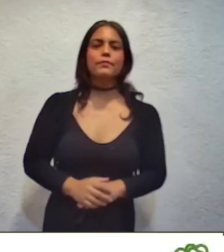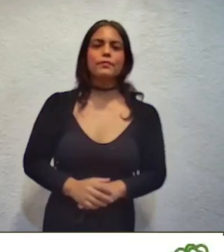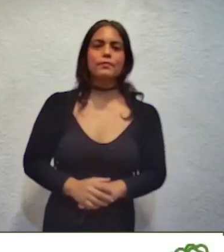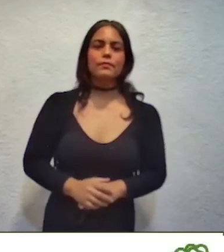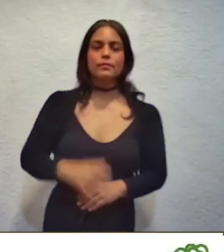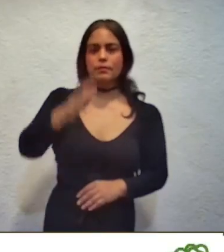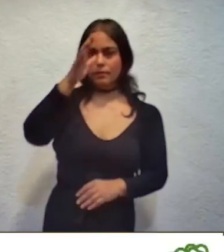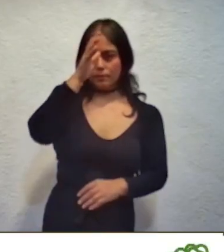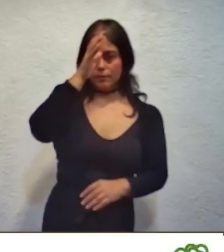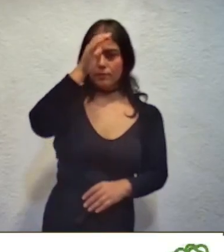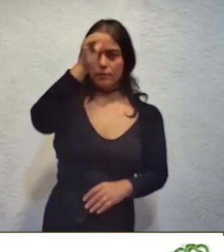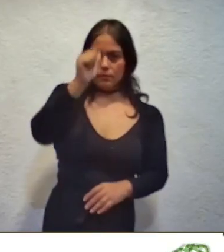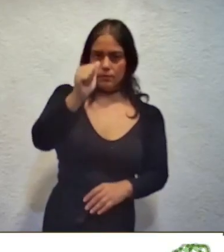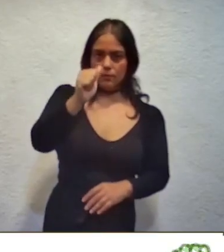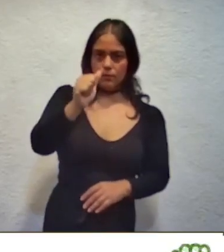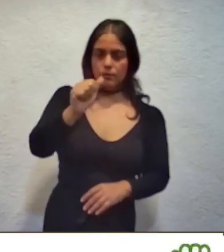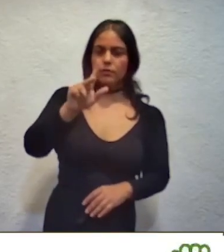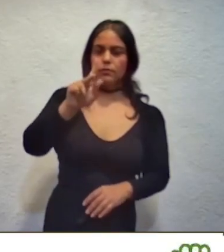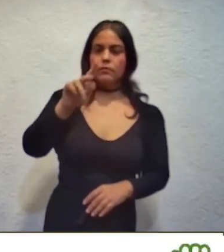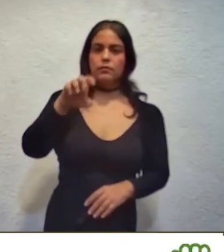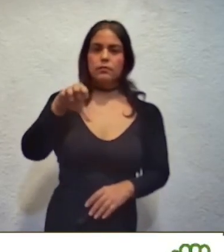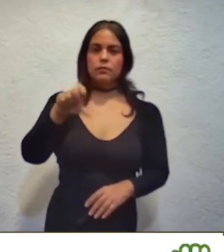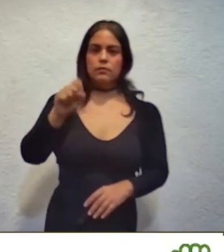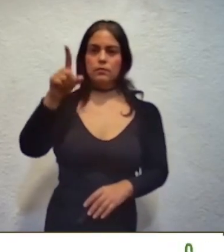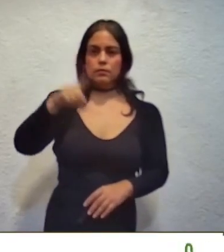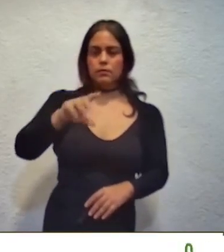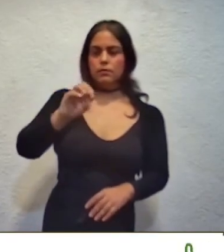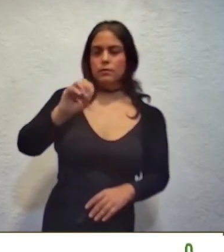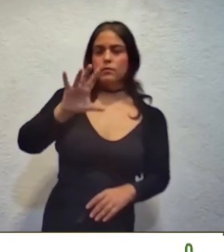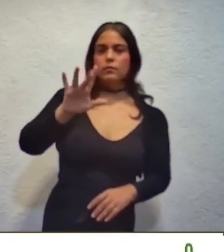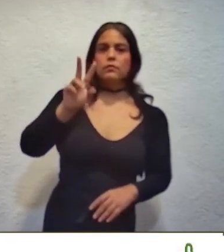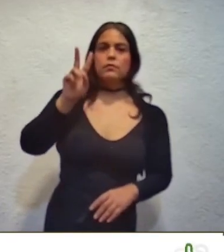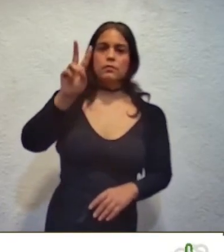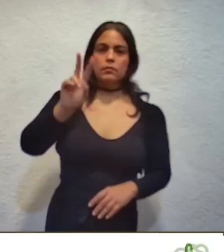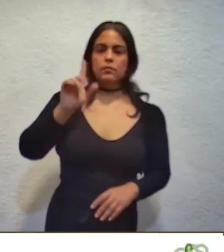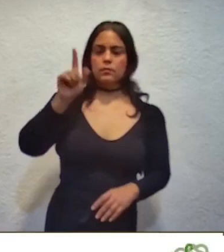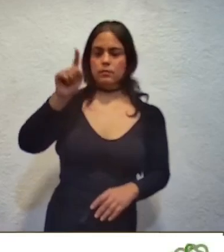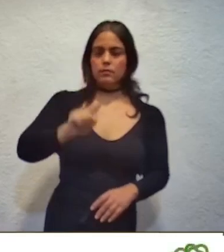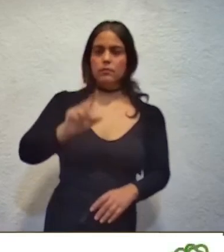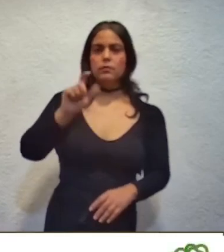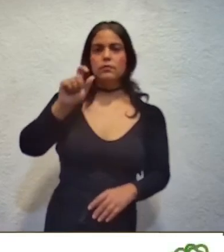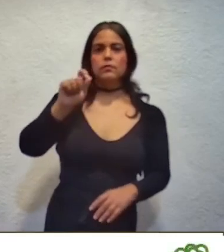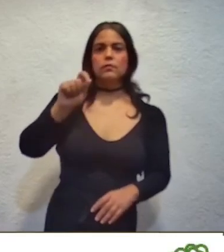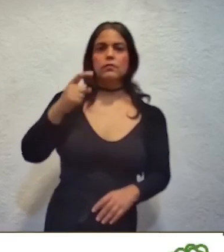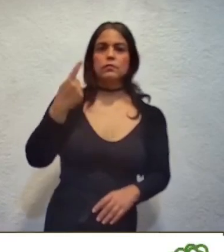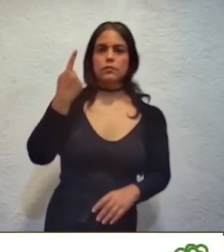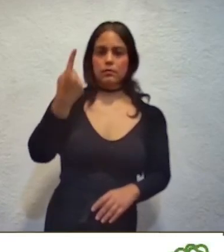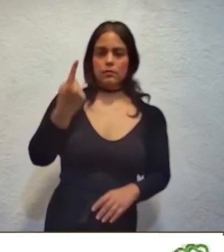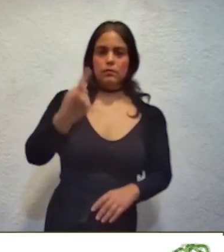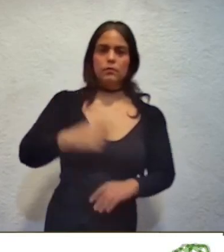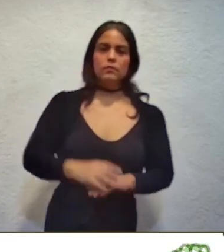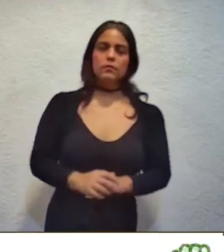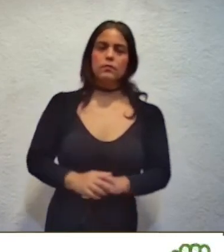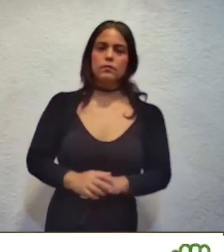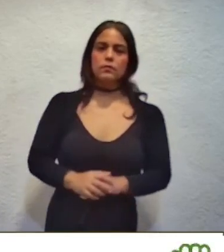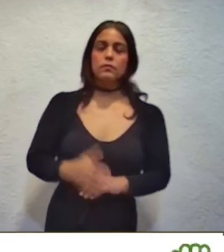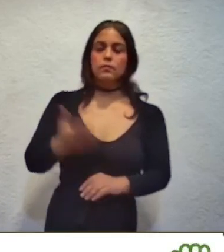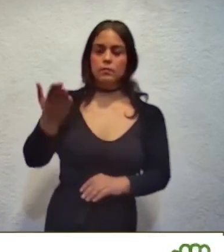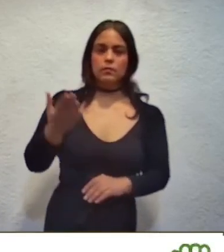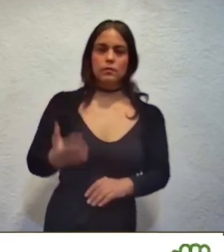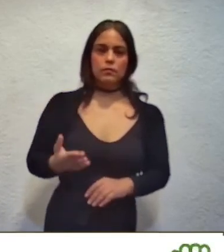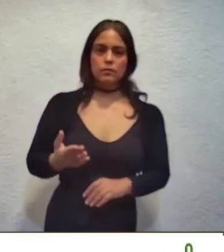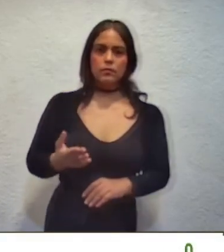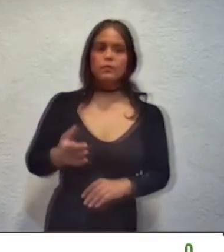Acuerdo plenario derivado del PES diagonal 052 diagonal 2021. Denunciante o parte actora es